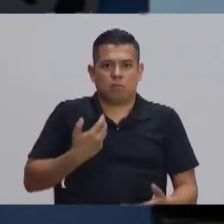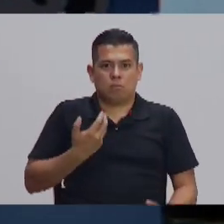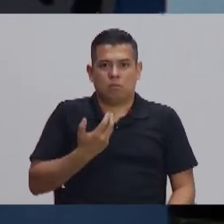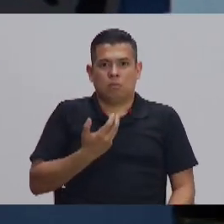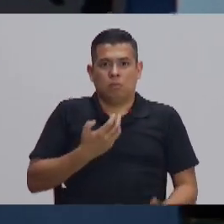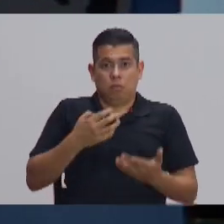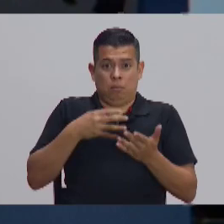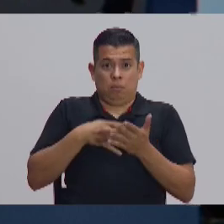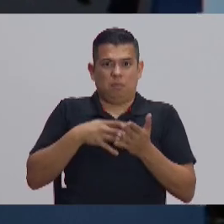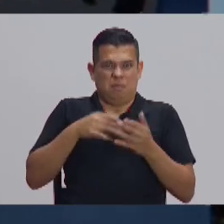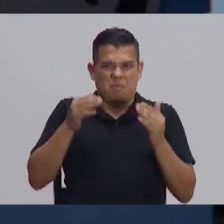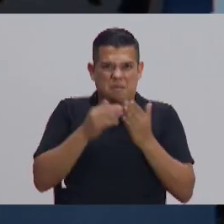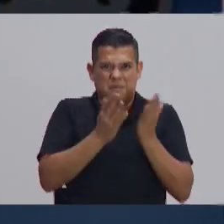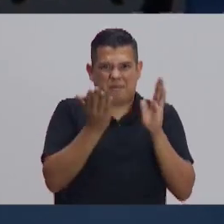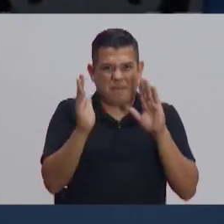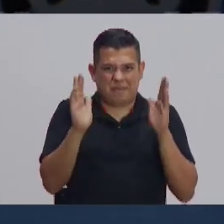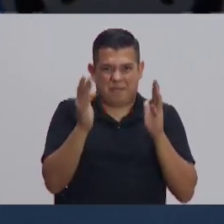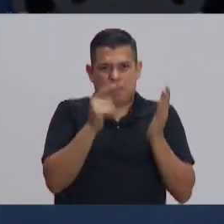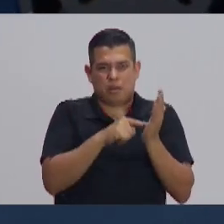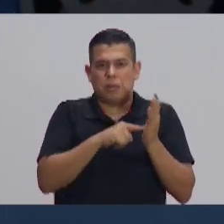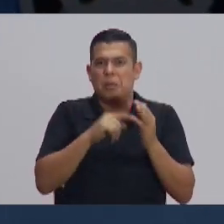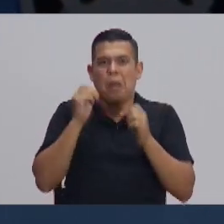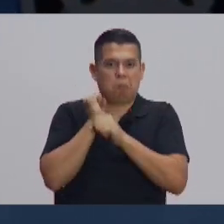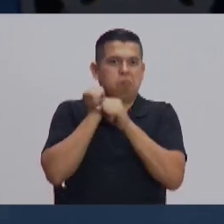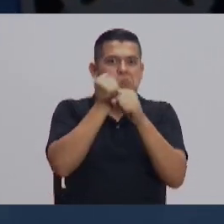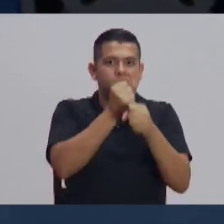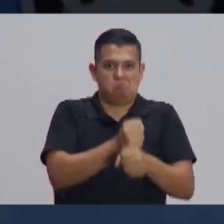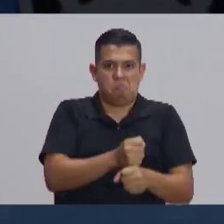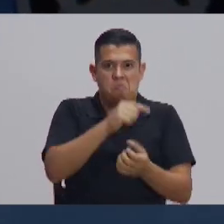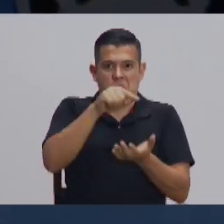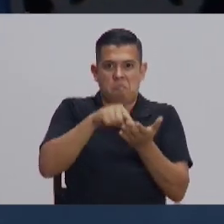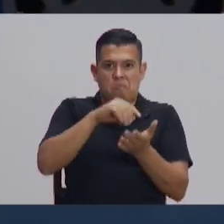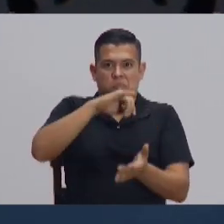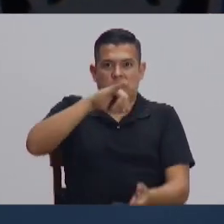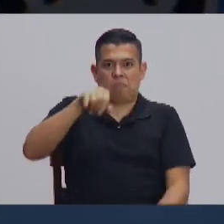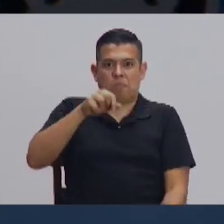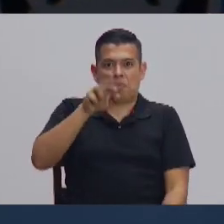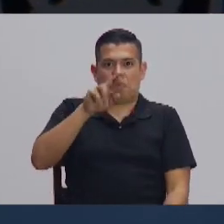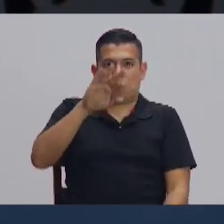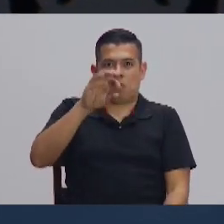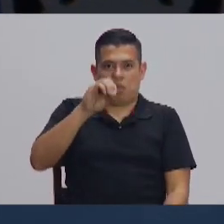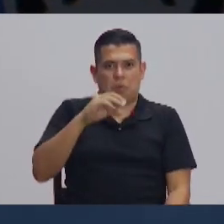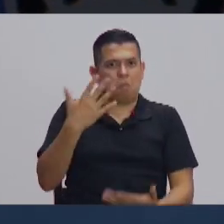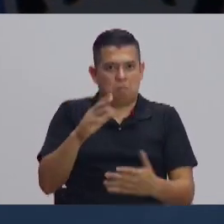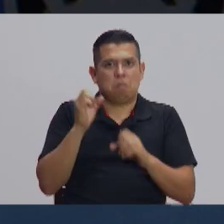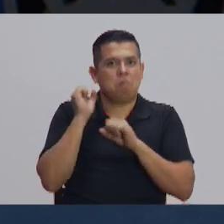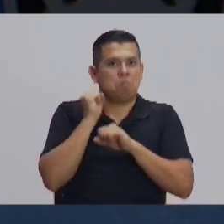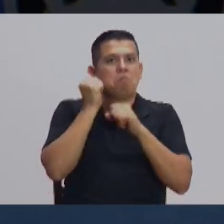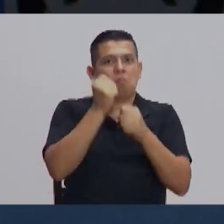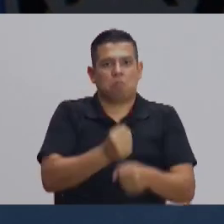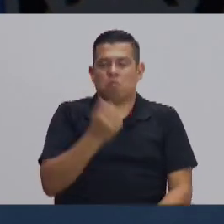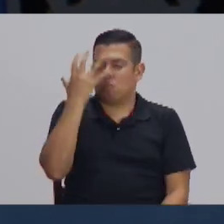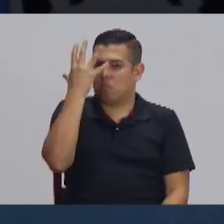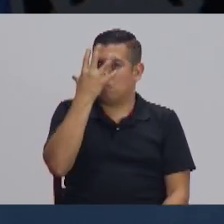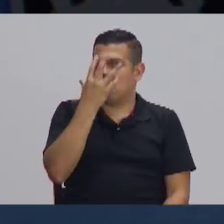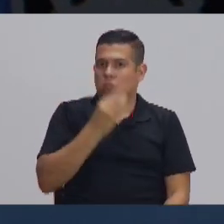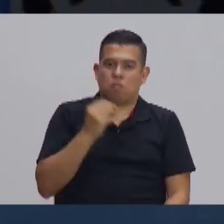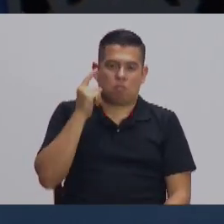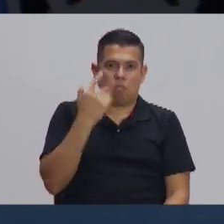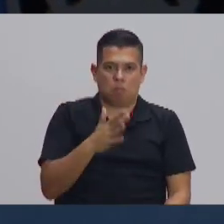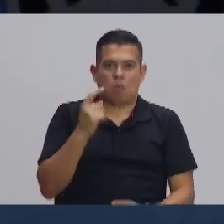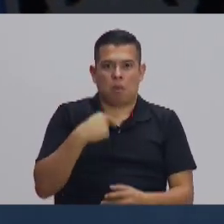creídos que habían ganado la conquista que habían ganado jericó una ciudad preciosa